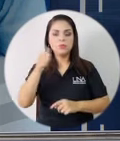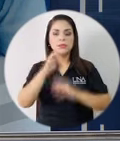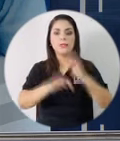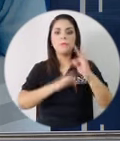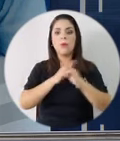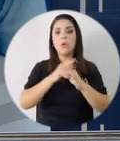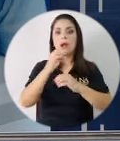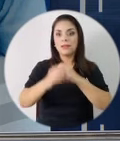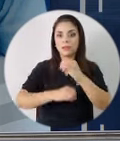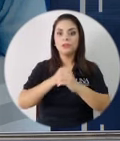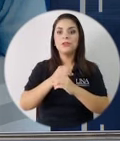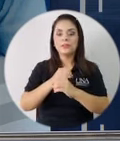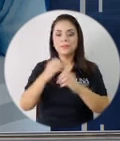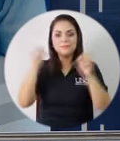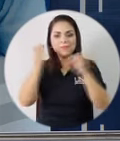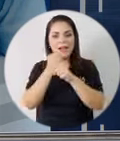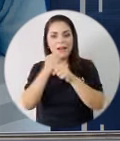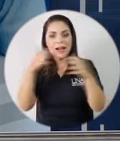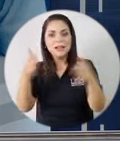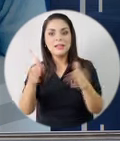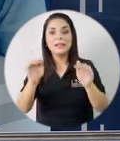trabajaban con niñez y adolescencia.